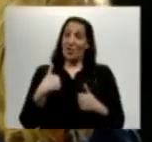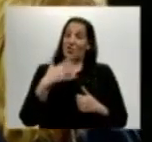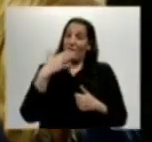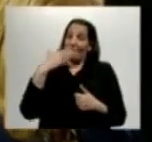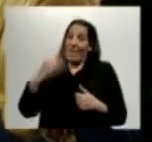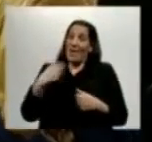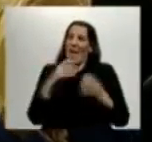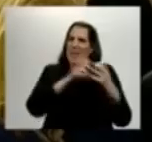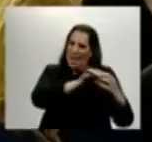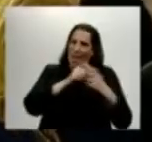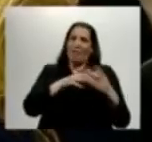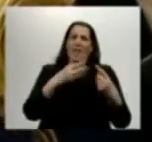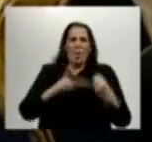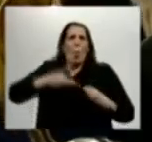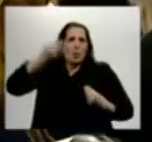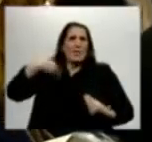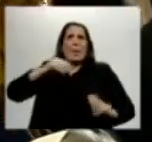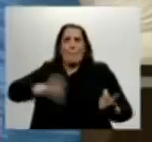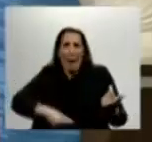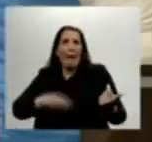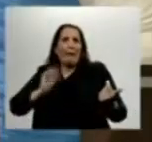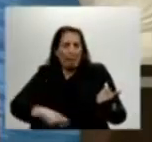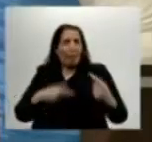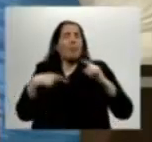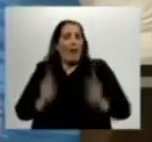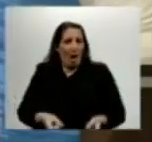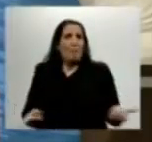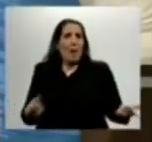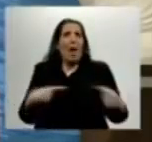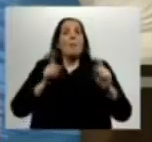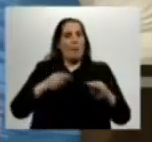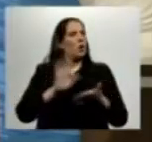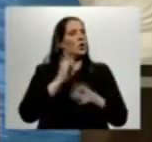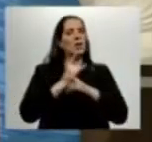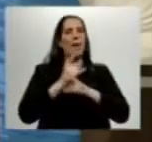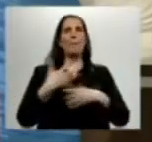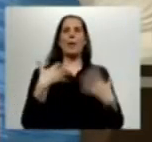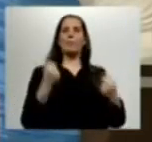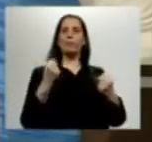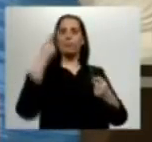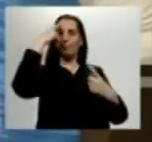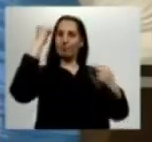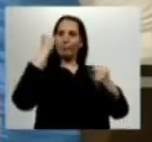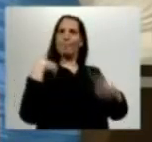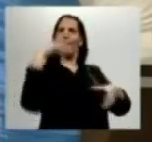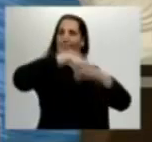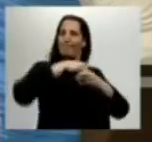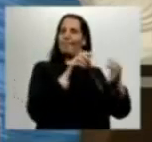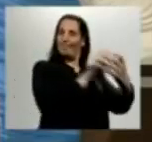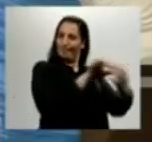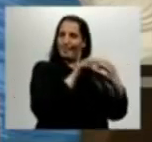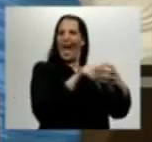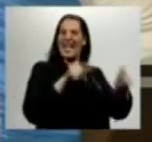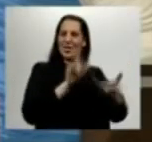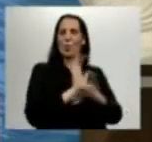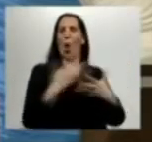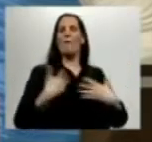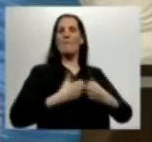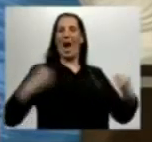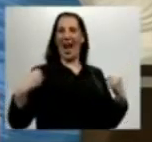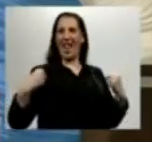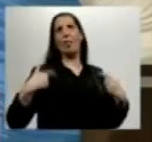debates, muchísimas discusiones y ha participado en ellas con su postura. Esto es lo valiente y lo